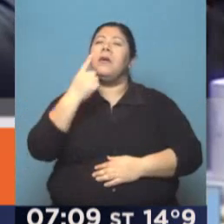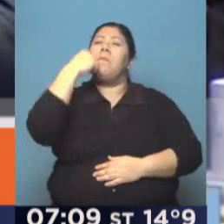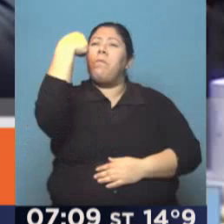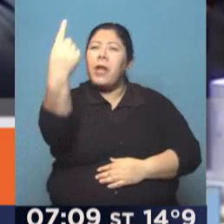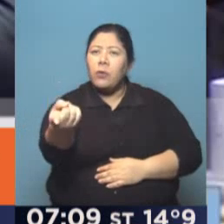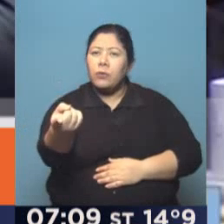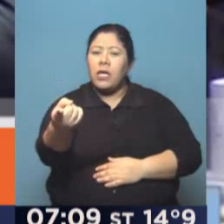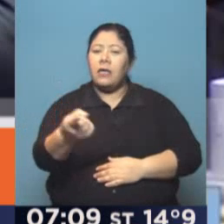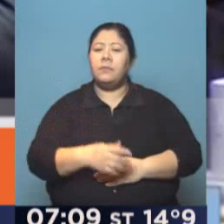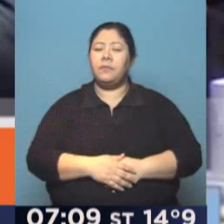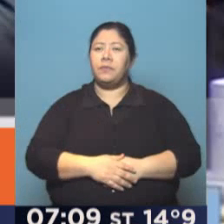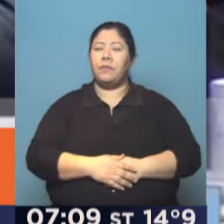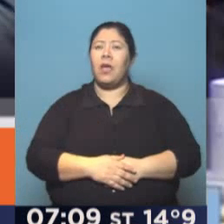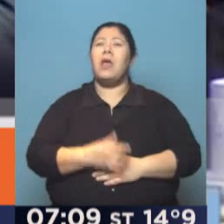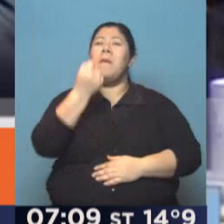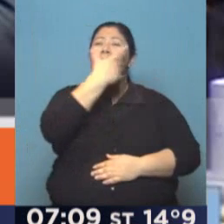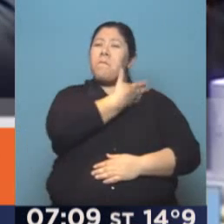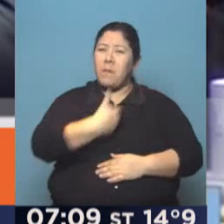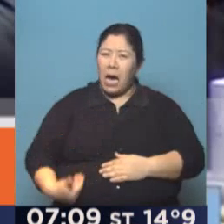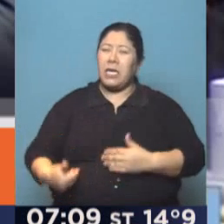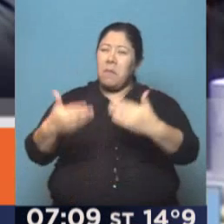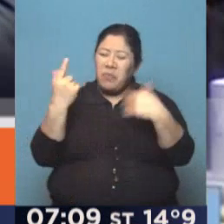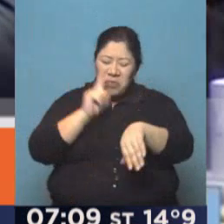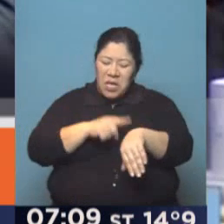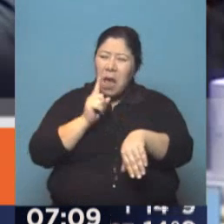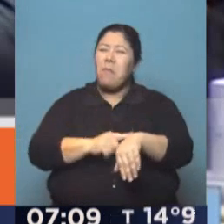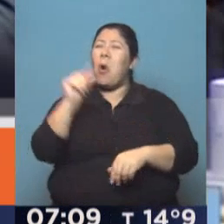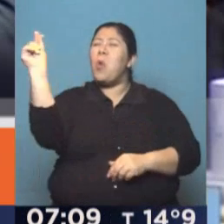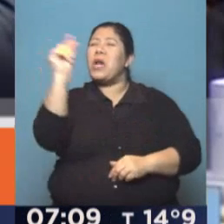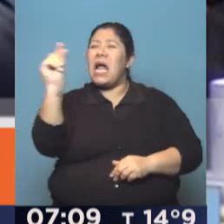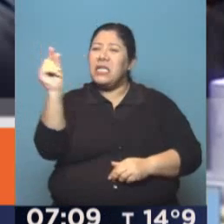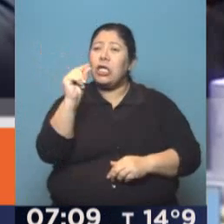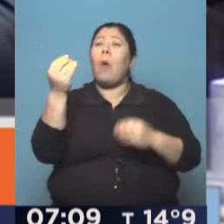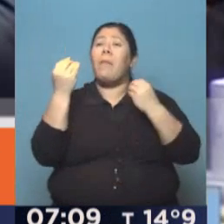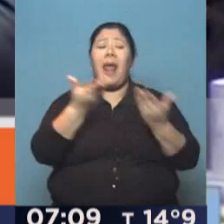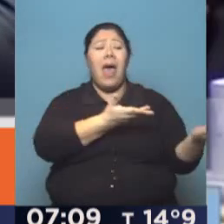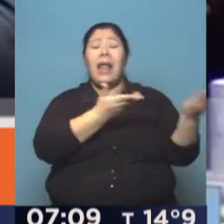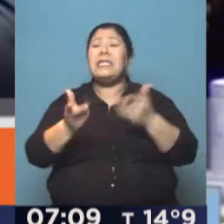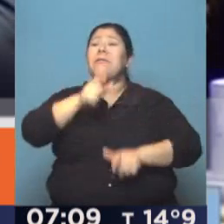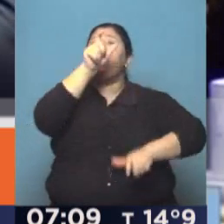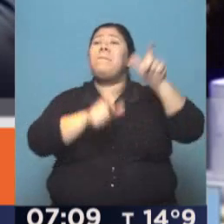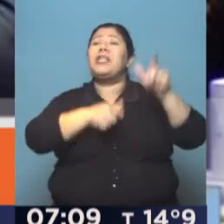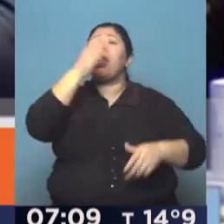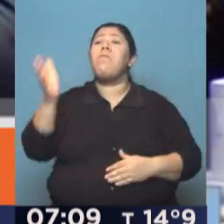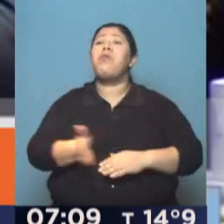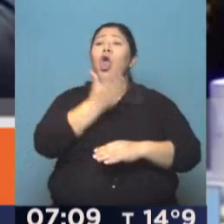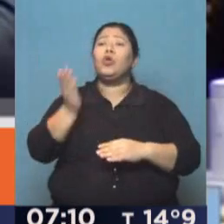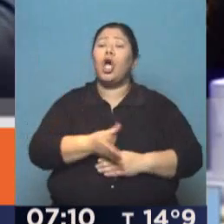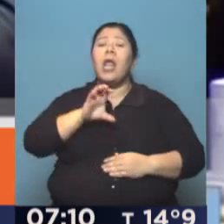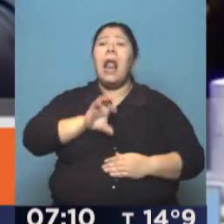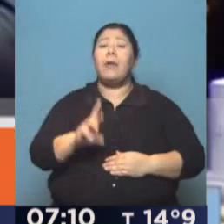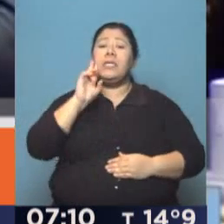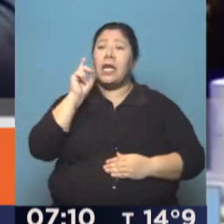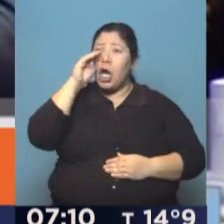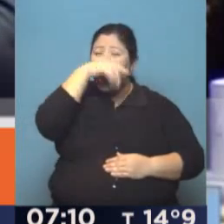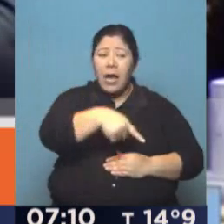jefe de gabinete, ¿no puede hacerse tiempo el presidente para recibir a los productores de mi provincia que se están